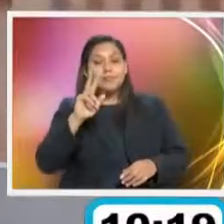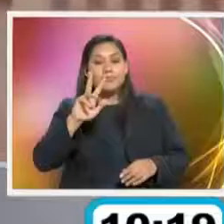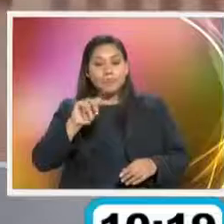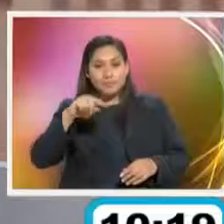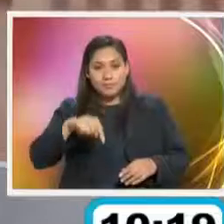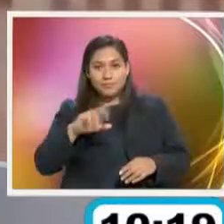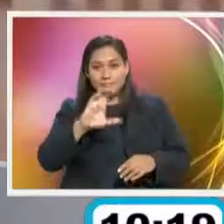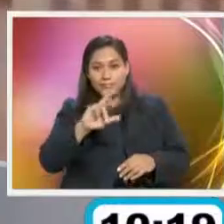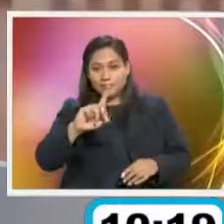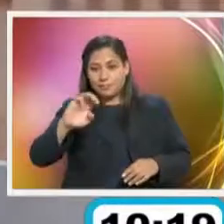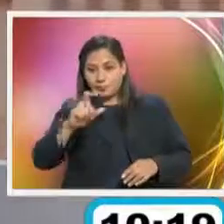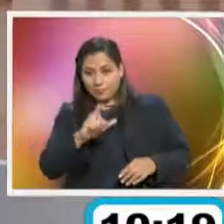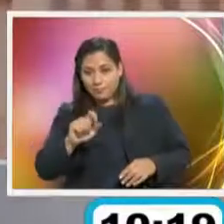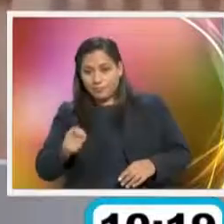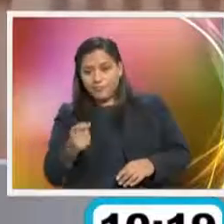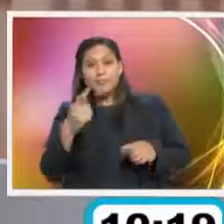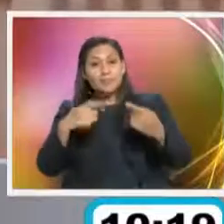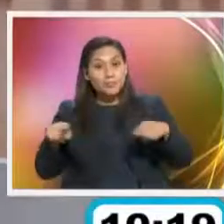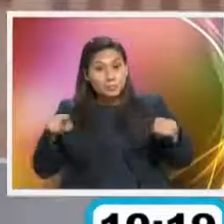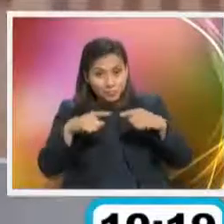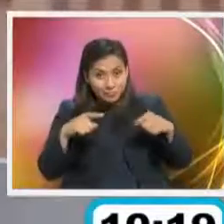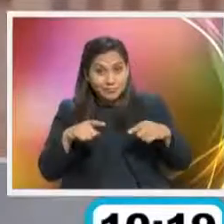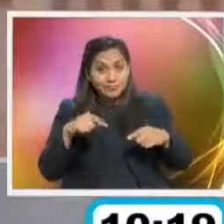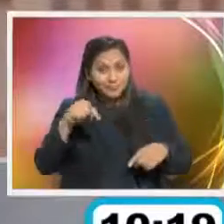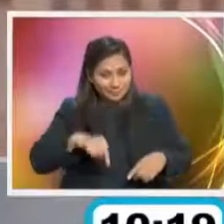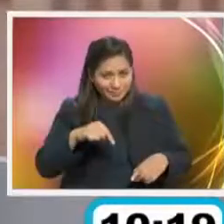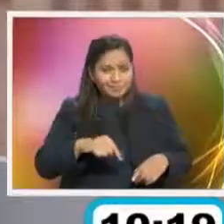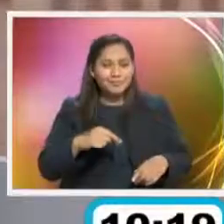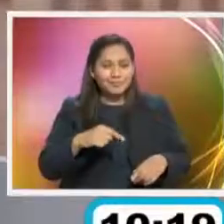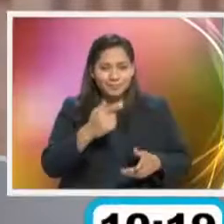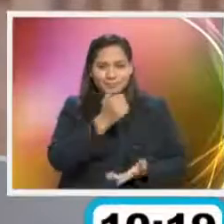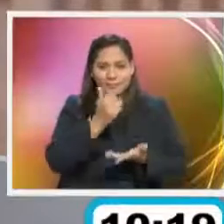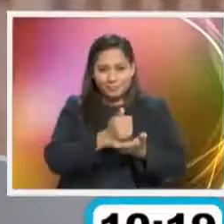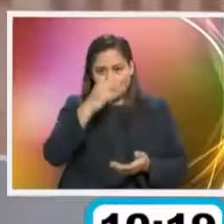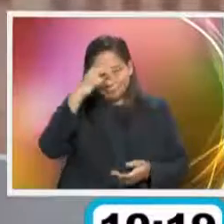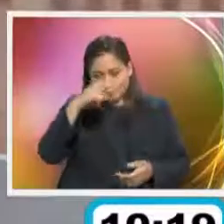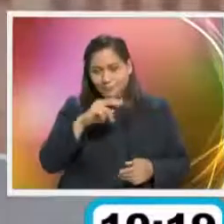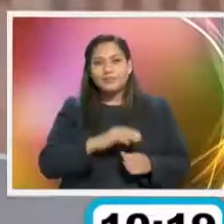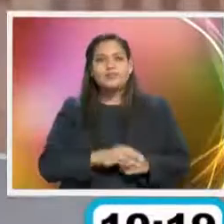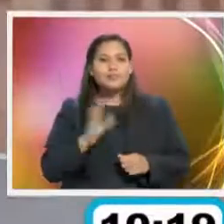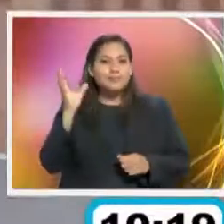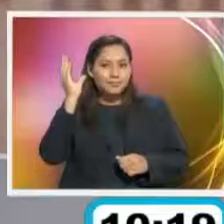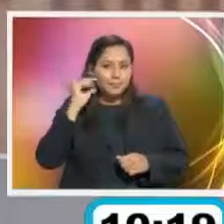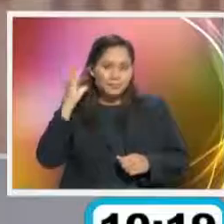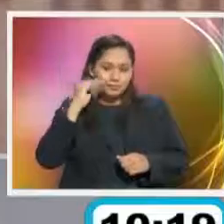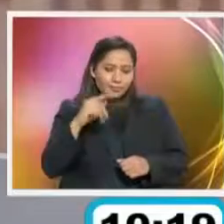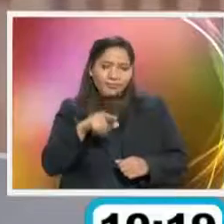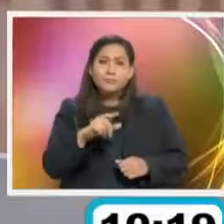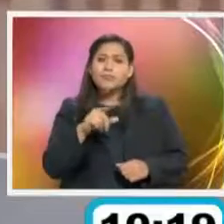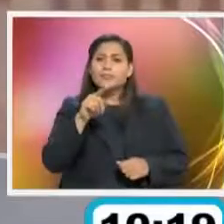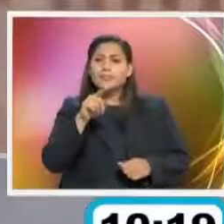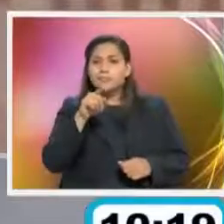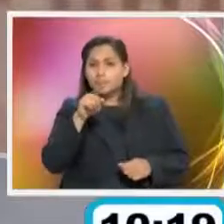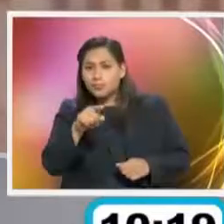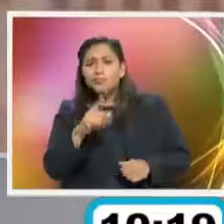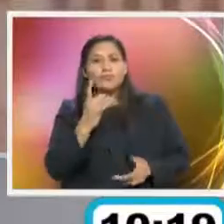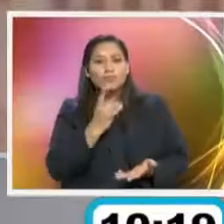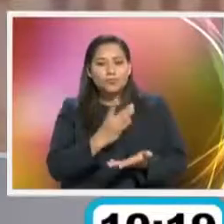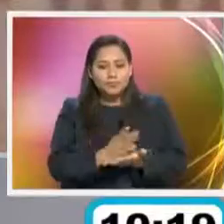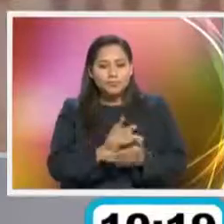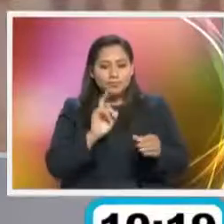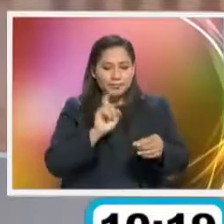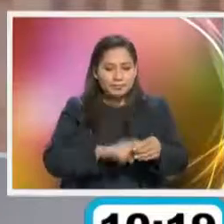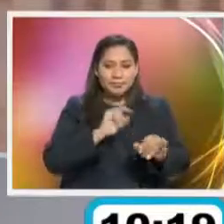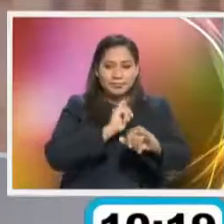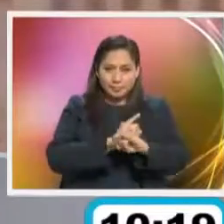frecuencia CDMX. Es la música que se disfruta y se escucha aquí en la Ciudad de México. Y solamente lo que usted tiene que hacer es ingresar